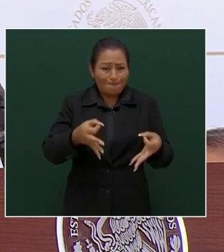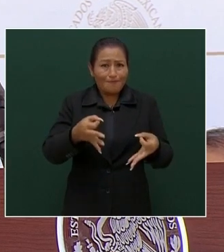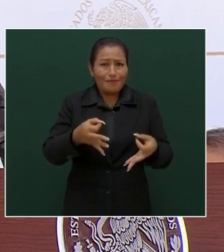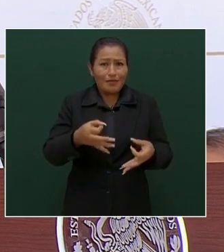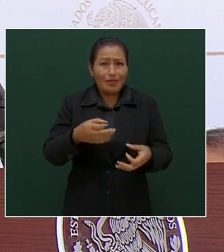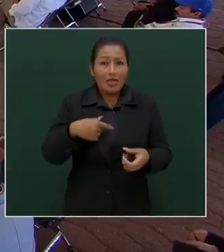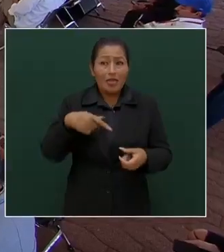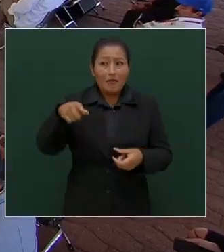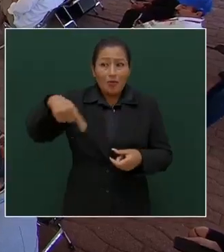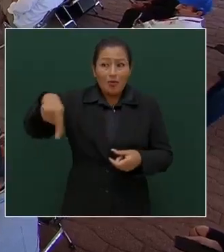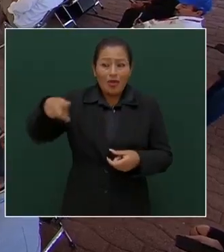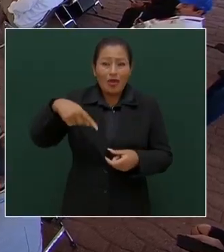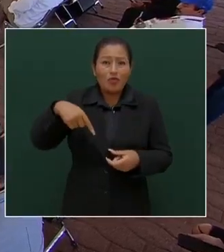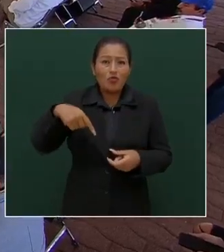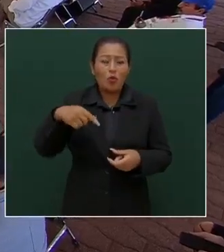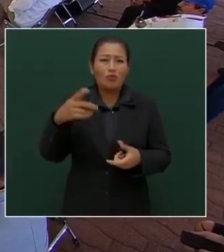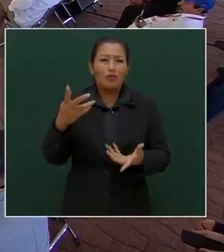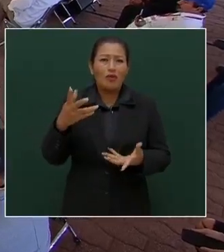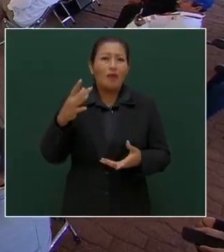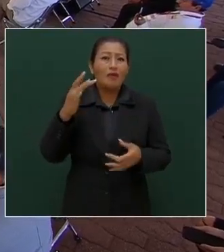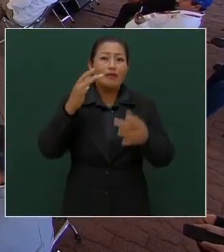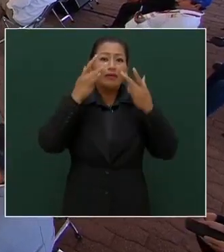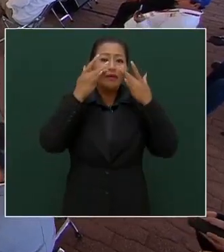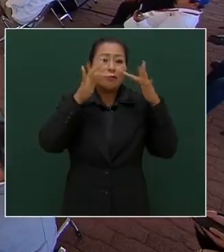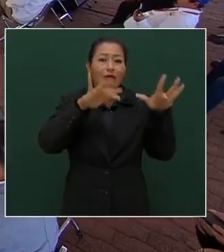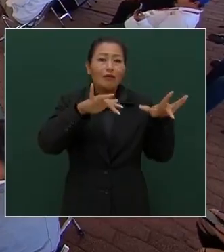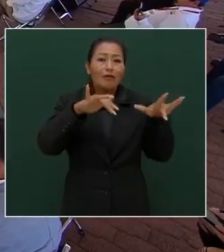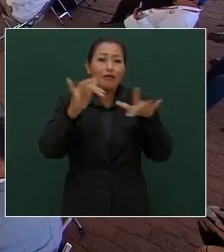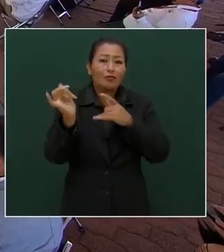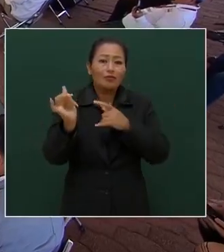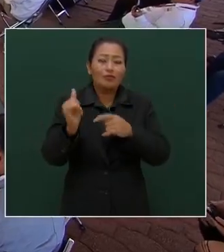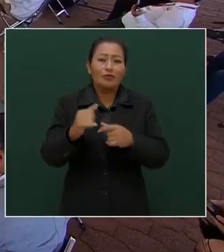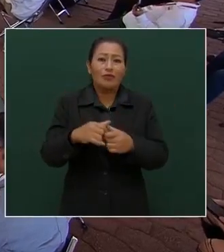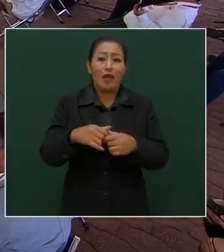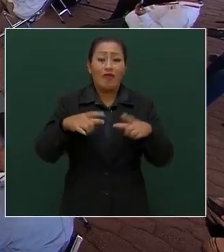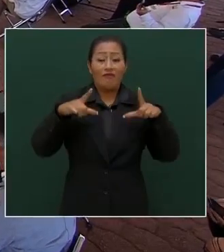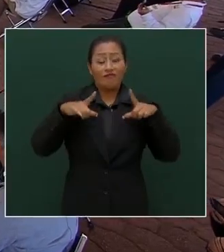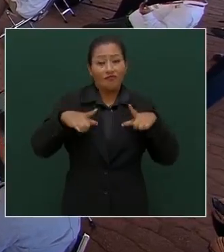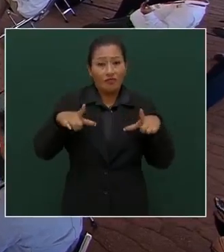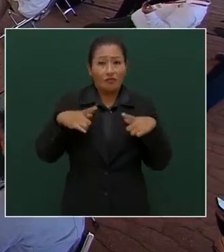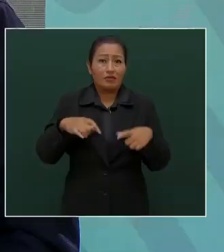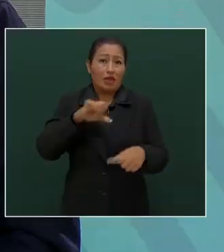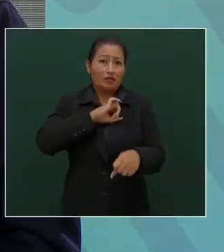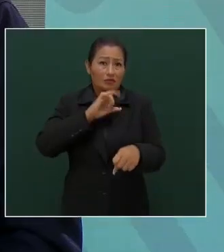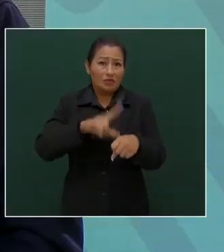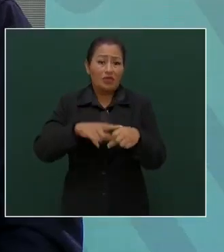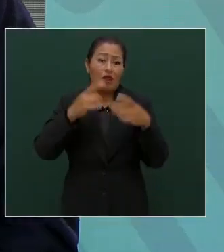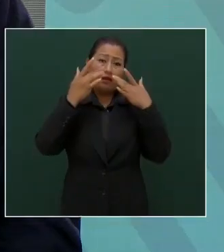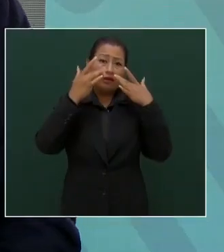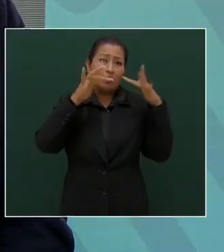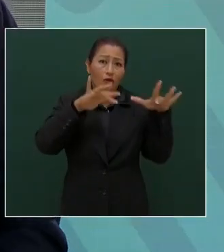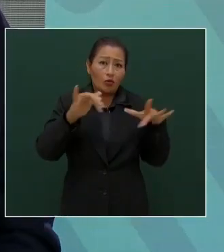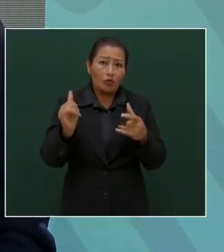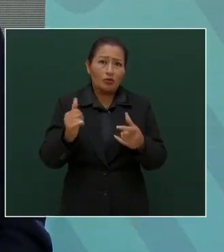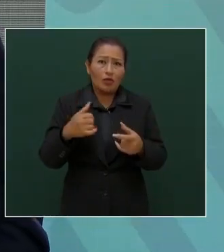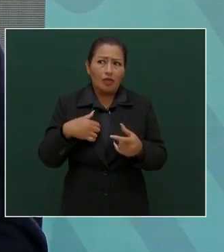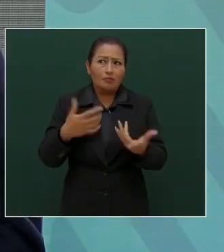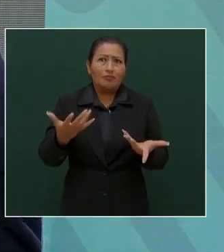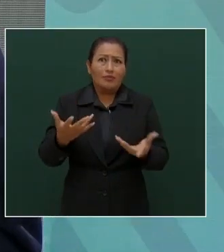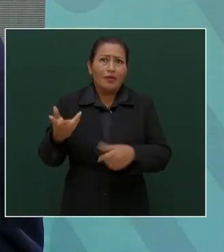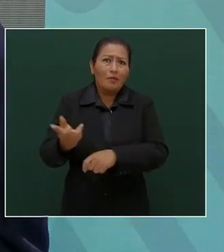Y empiezan a renunciar ministerios públicos, el fiscal especial, pues ¿qué había